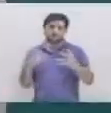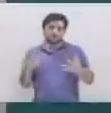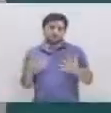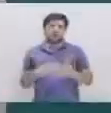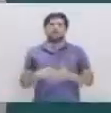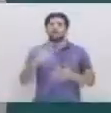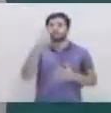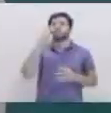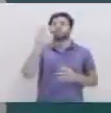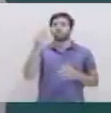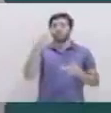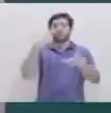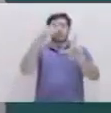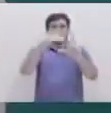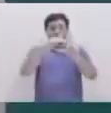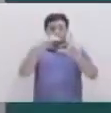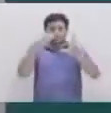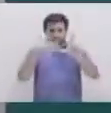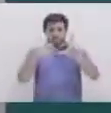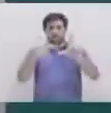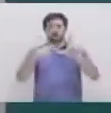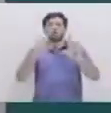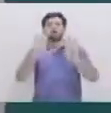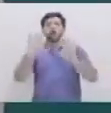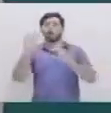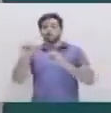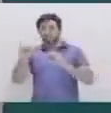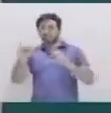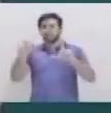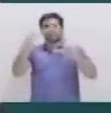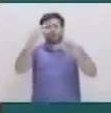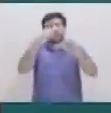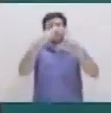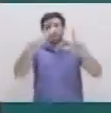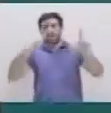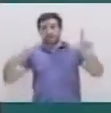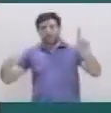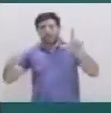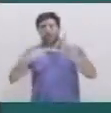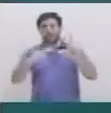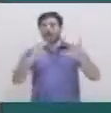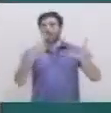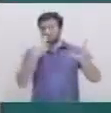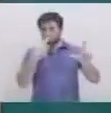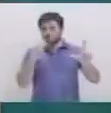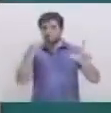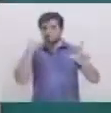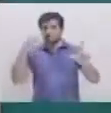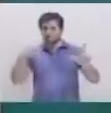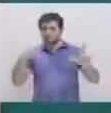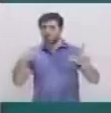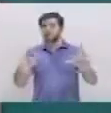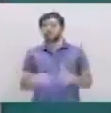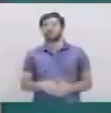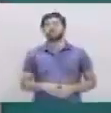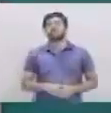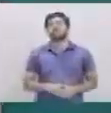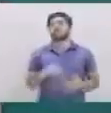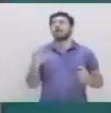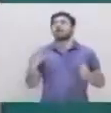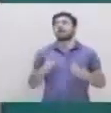grados, tenemos la hipotenusa y aquí tenemos a un individuo hipotético que quiere pasar sobre